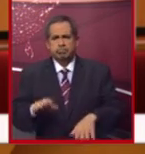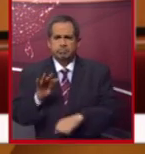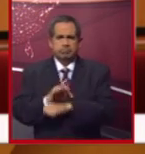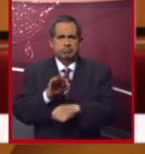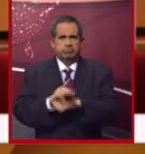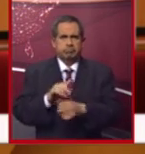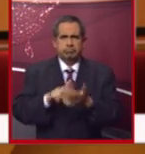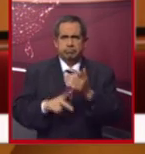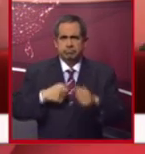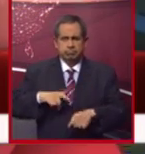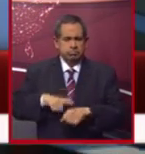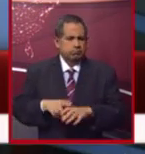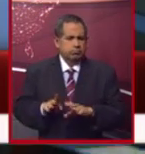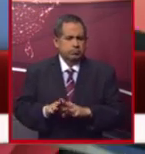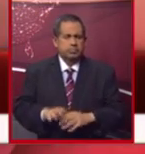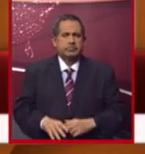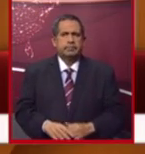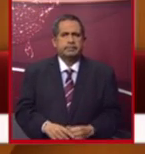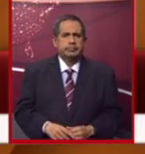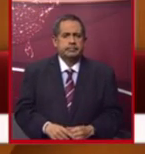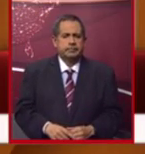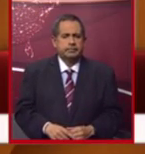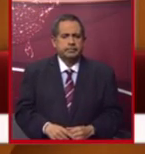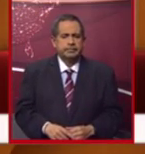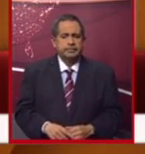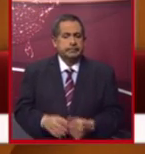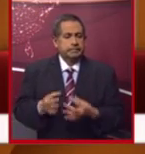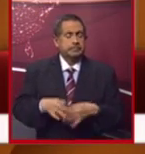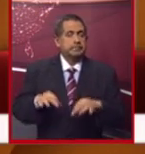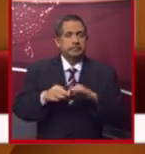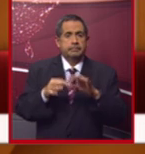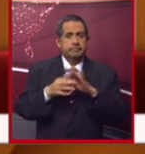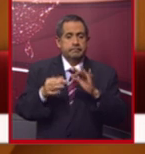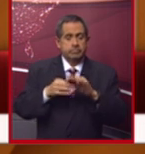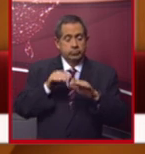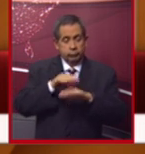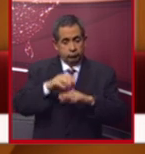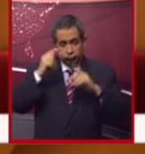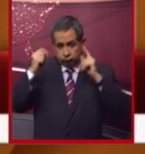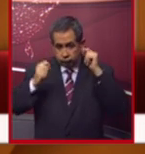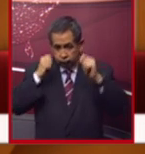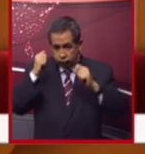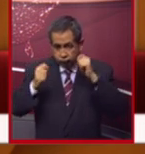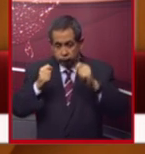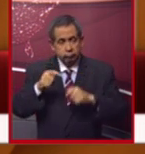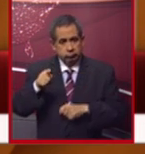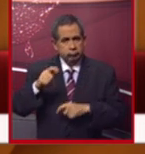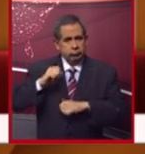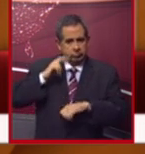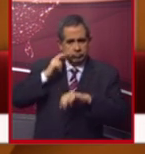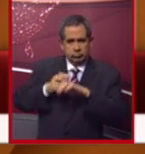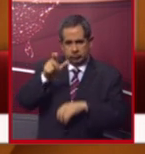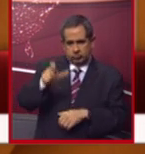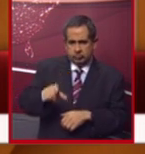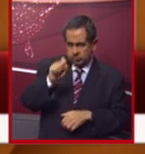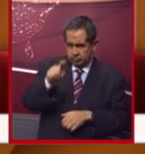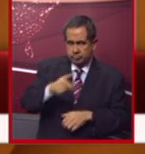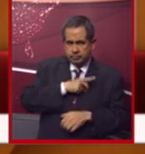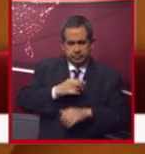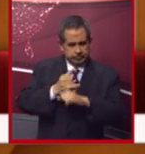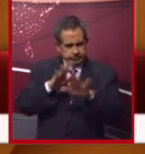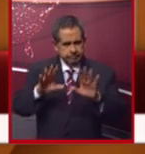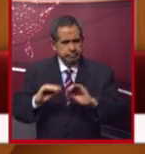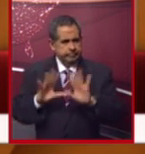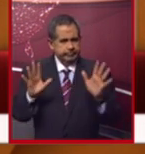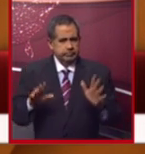de datos personales? Cabe destacar que en el sector turismo es uno de los sujetos obligados con índices más bajos